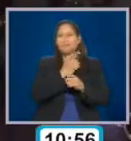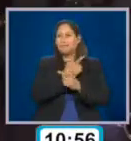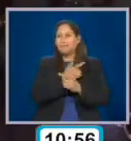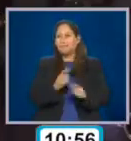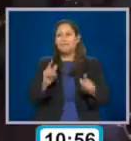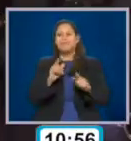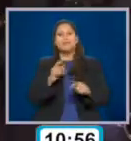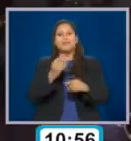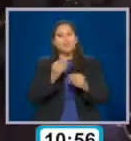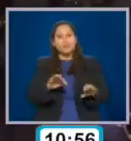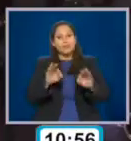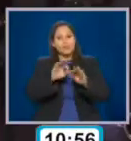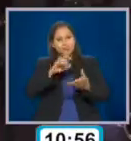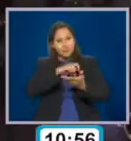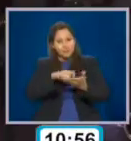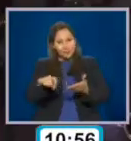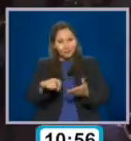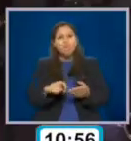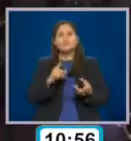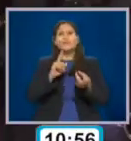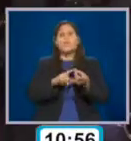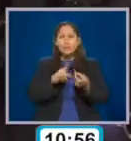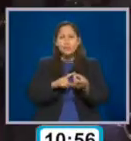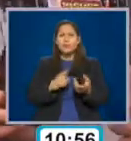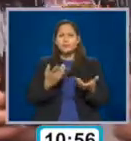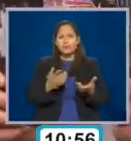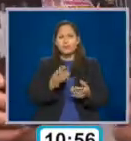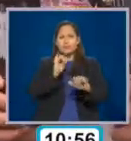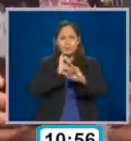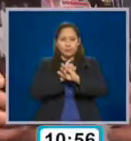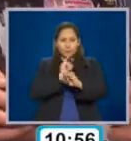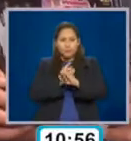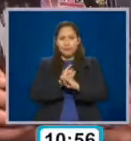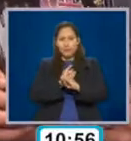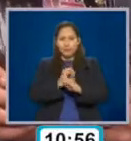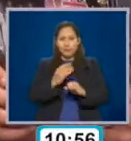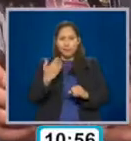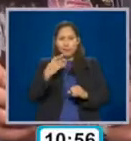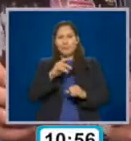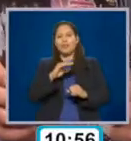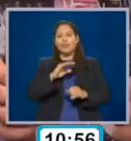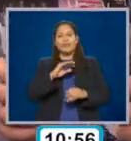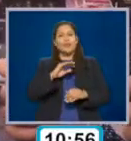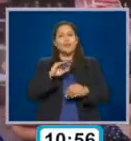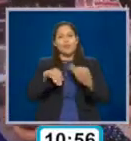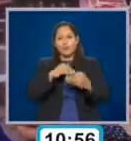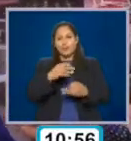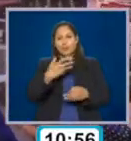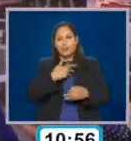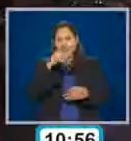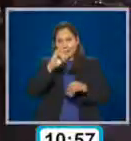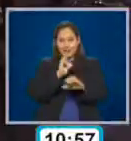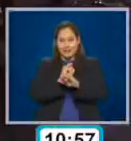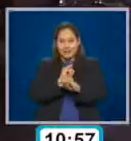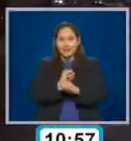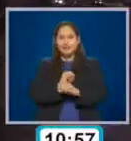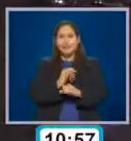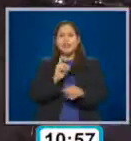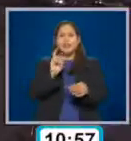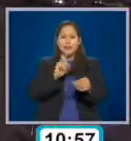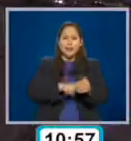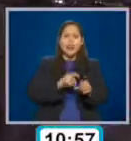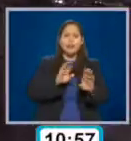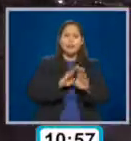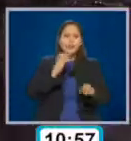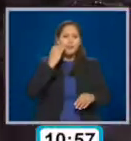El chiste es tenerlos. ¿Y dónde los conseguimos? En las redes sociales, ya les dije, en todas las plataformas digitales, ahí está. ¿Cómo los seguimos en las redes sociales?